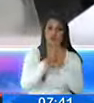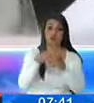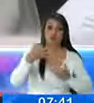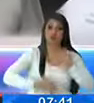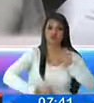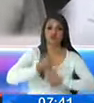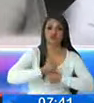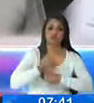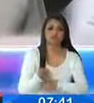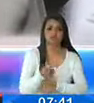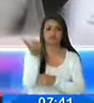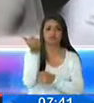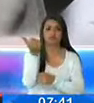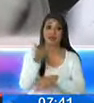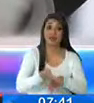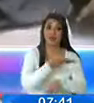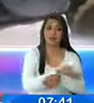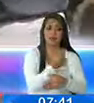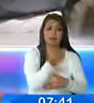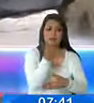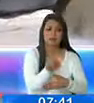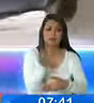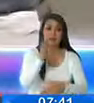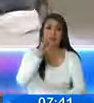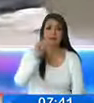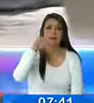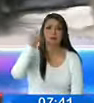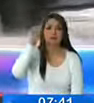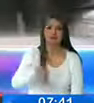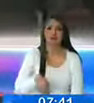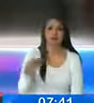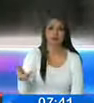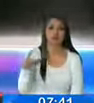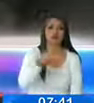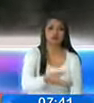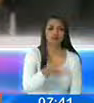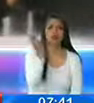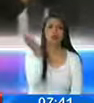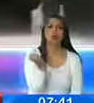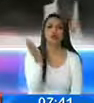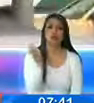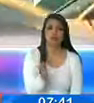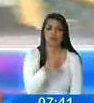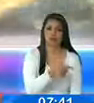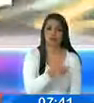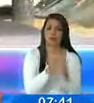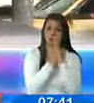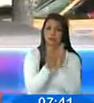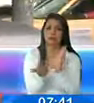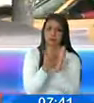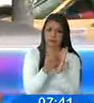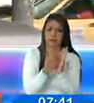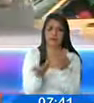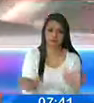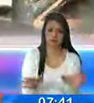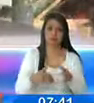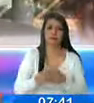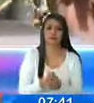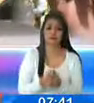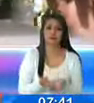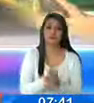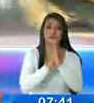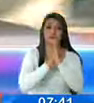Justicia Laboral, que eliminó, entre otras cosas, el 40% de financiamiento de las pensiones jubilares. La otra, que se